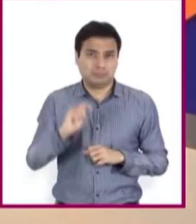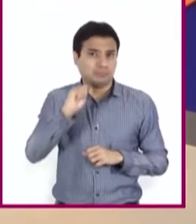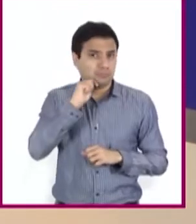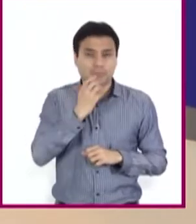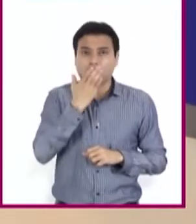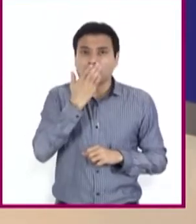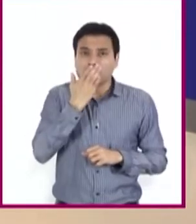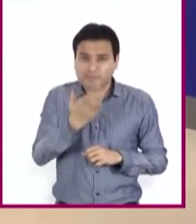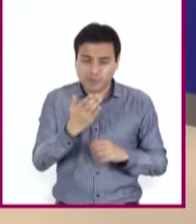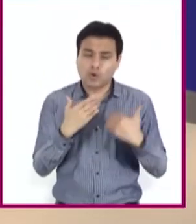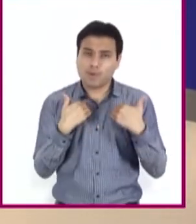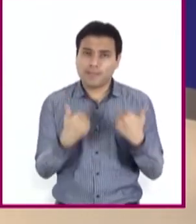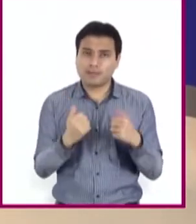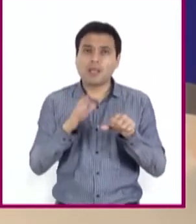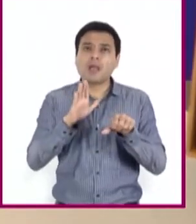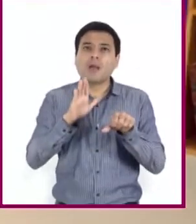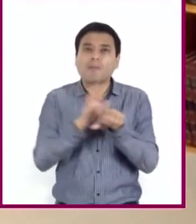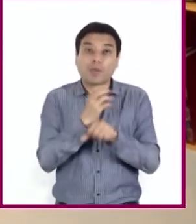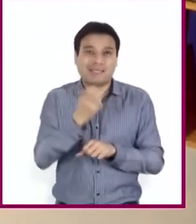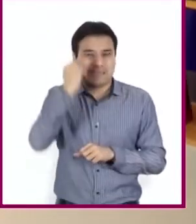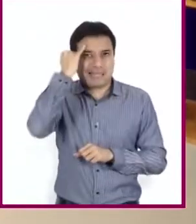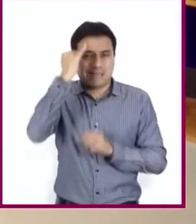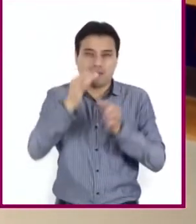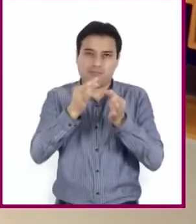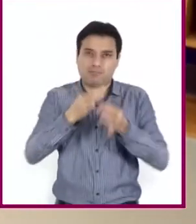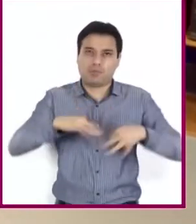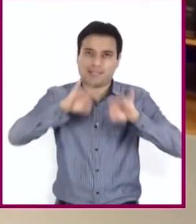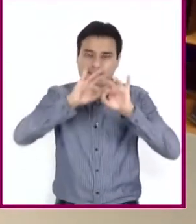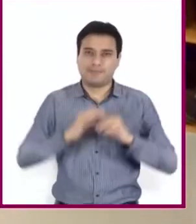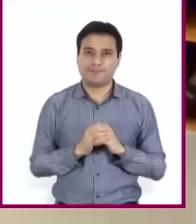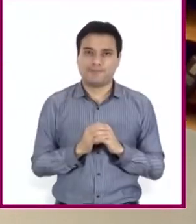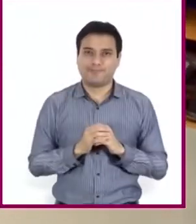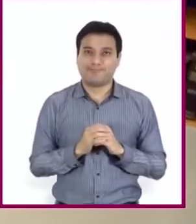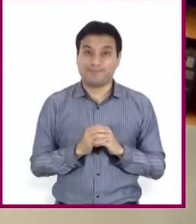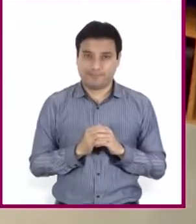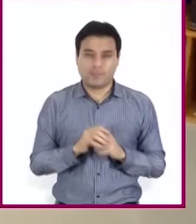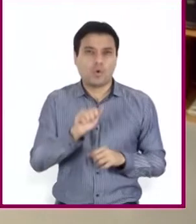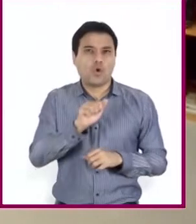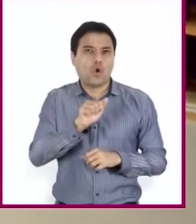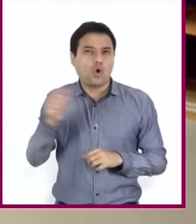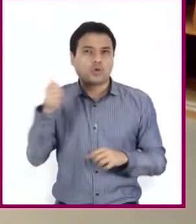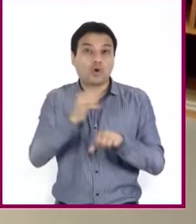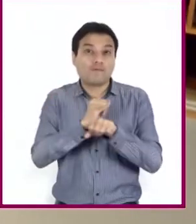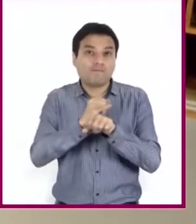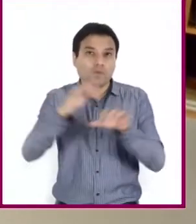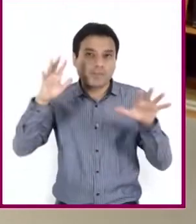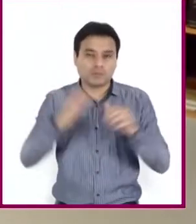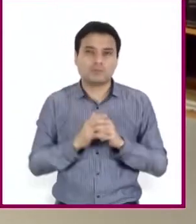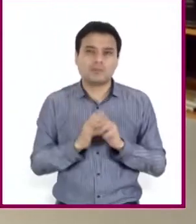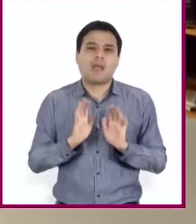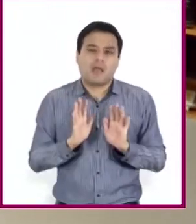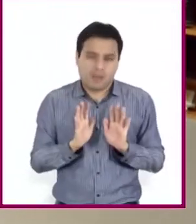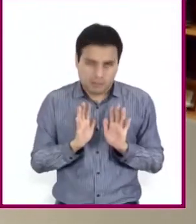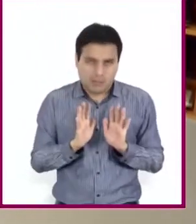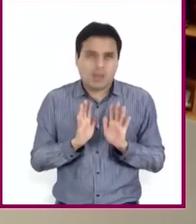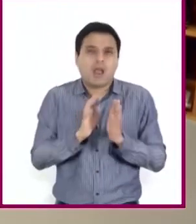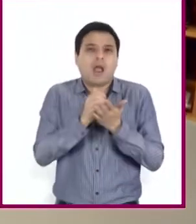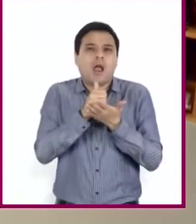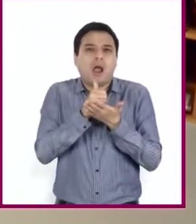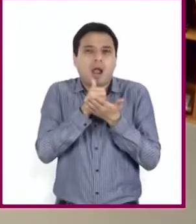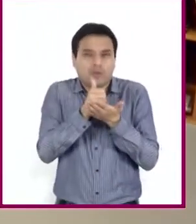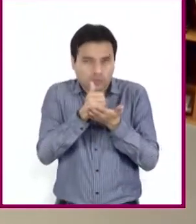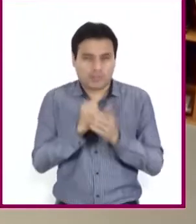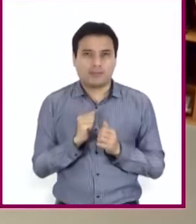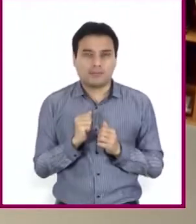no depende de otras para ser comprensible. El resto de la información complementa la idea primaria, por